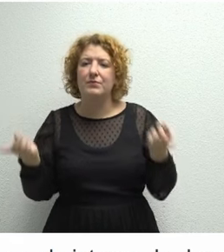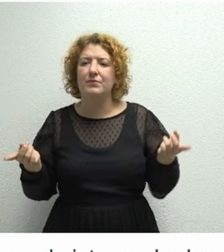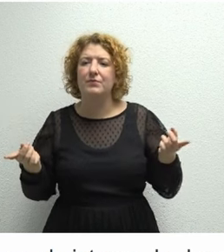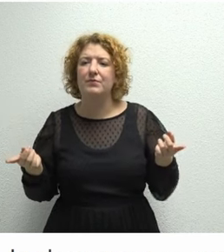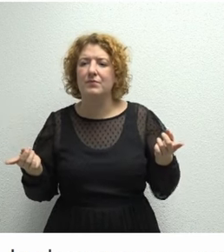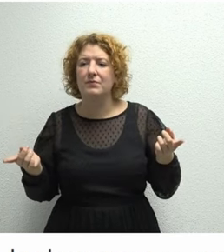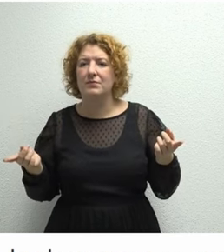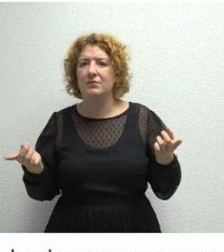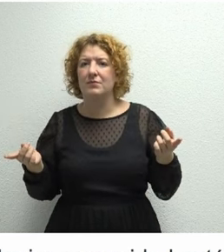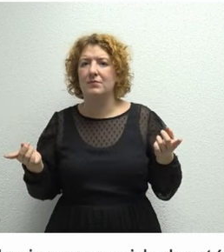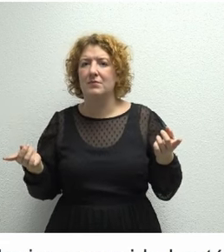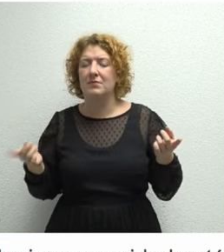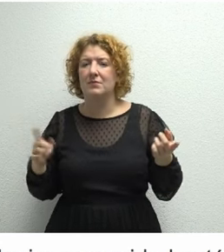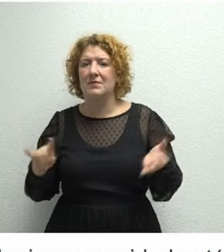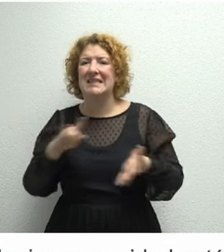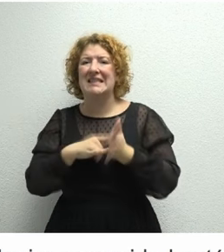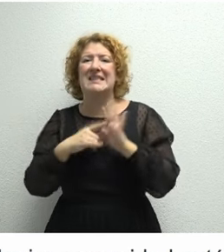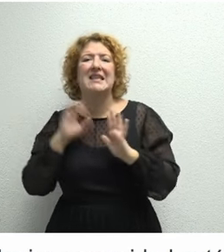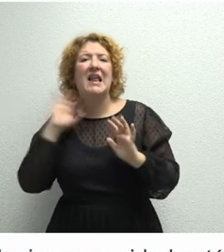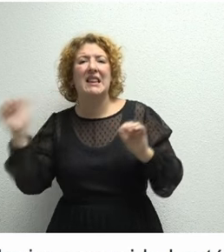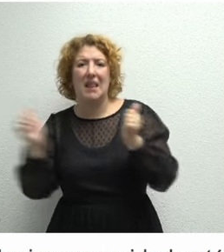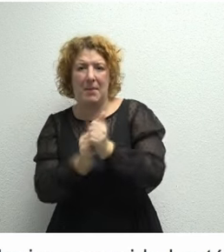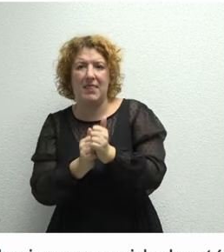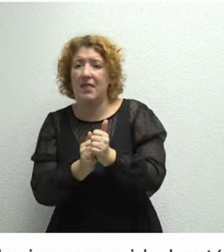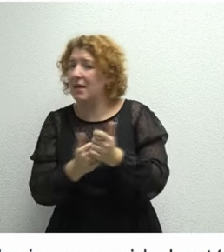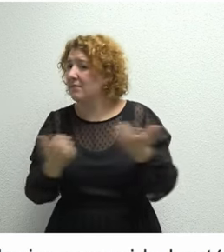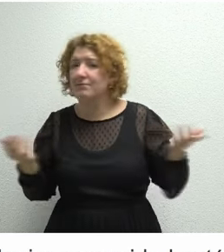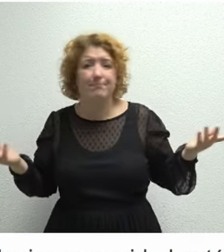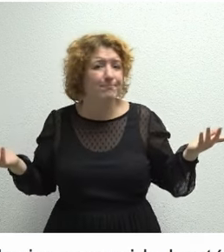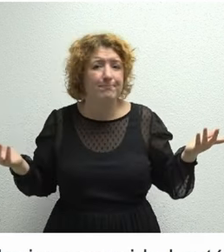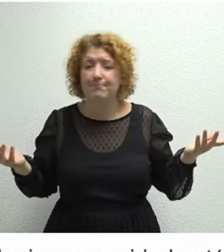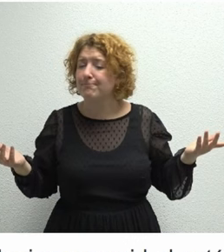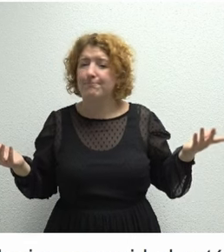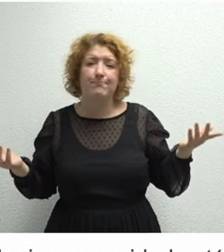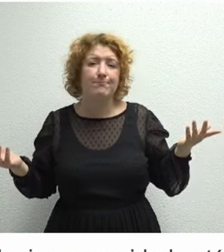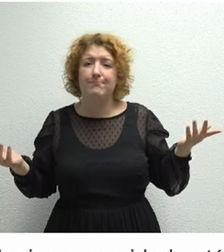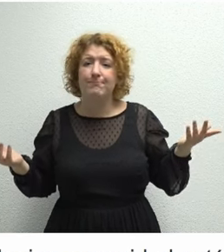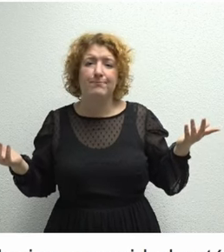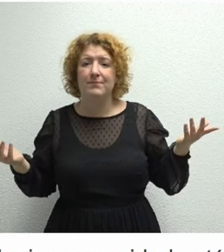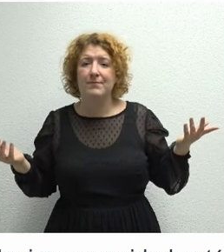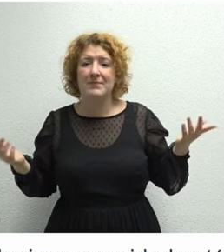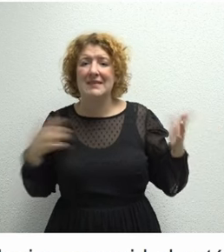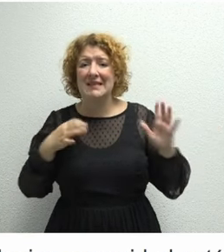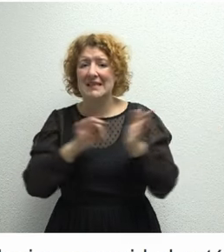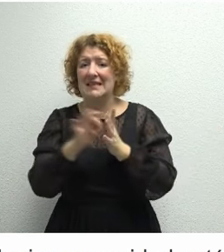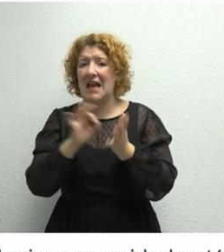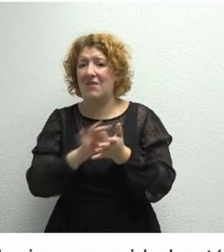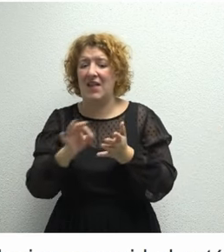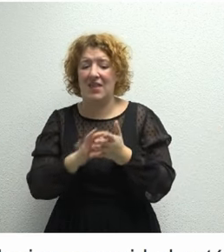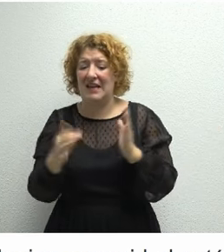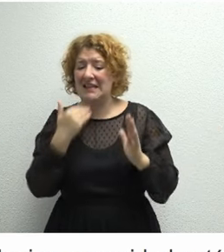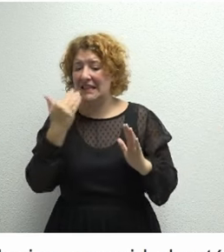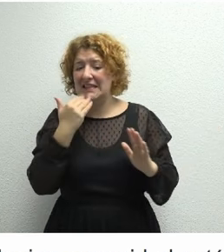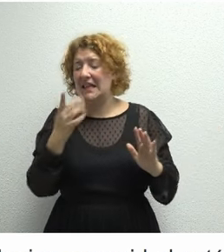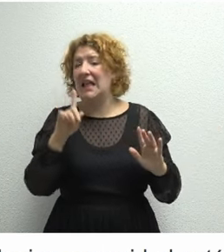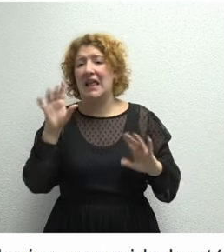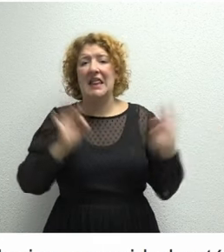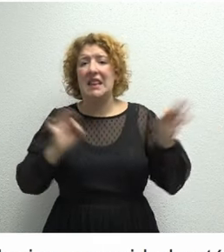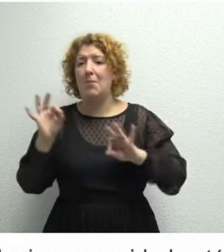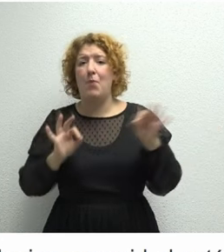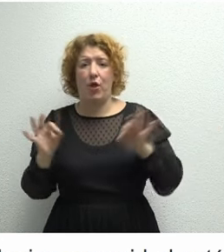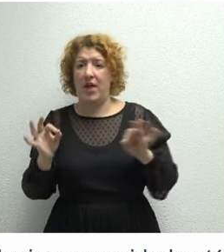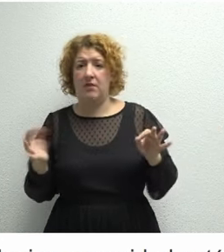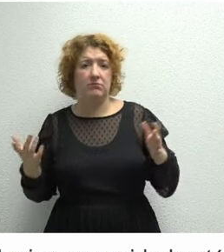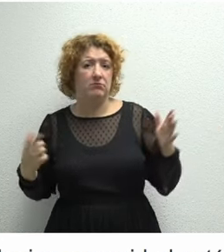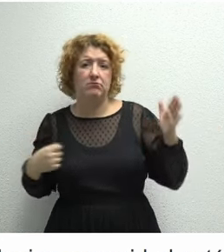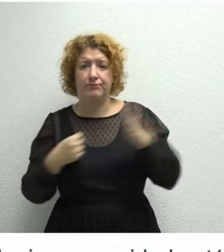realidad que hay a nivel del sistema de dependencia de que ahora mismo Pues la red de servicios está casi al 100% de ocupación Y eso es una